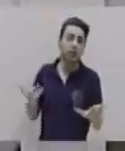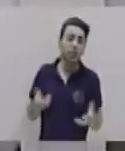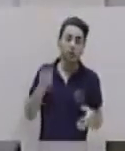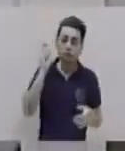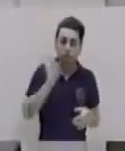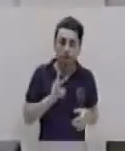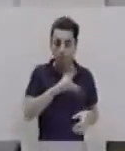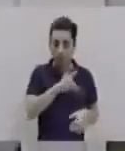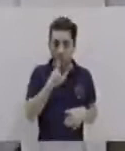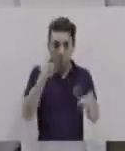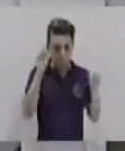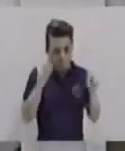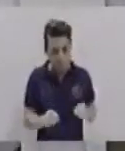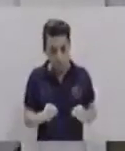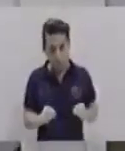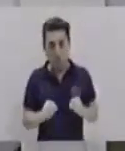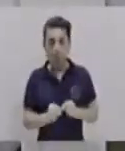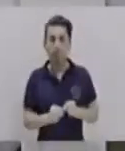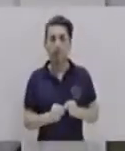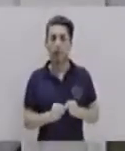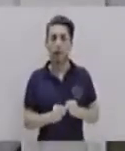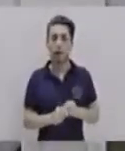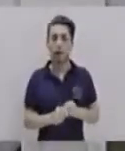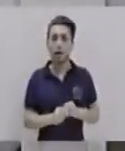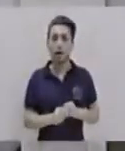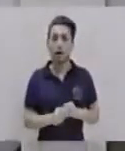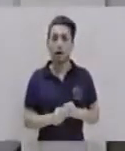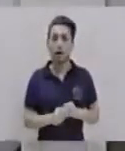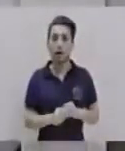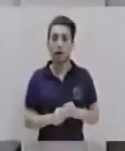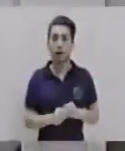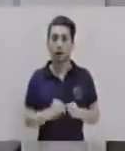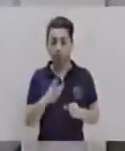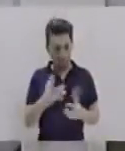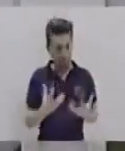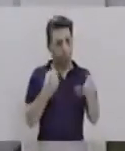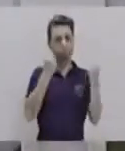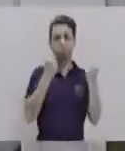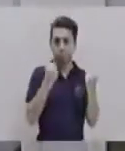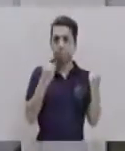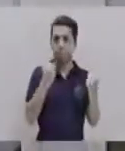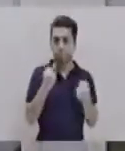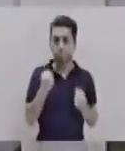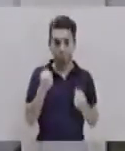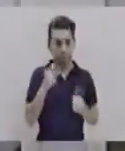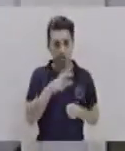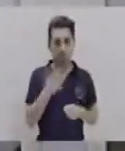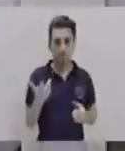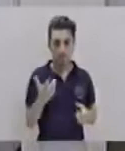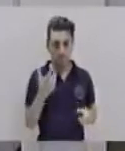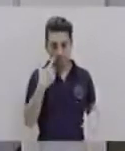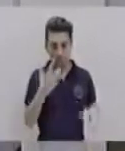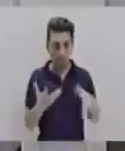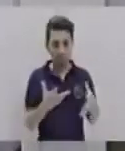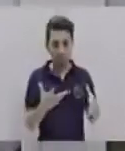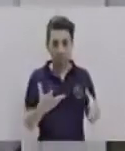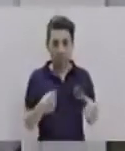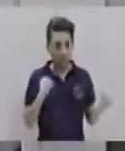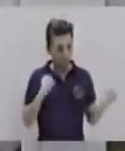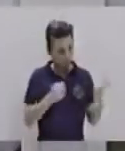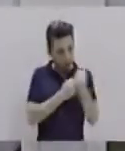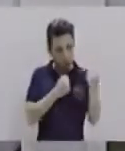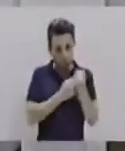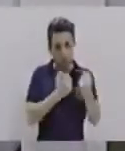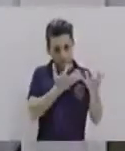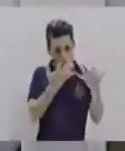apropiado que nosotros tengamos esa valentía porque ese es un acto de valentía, nosotros